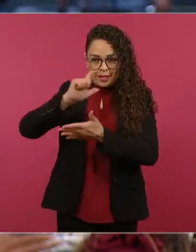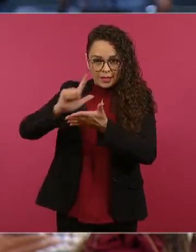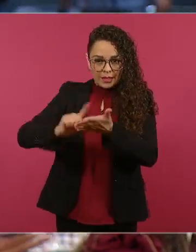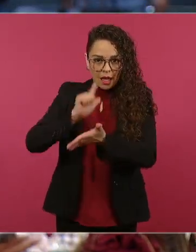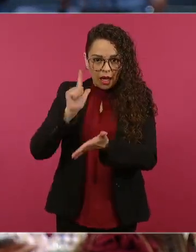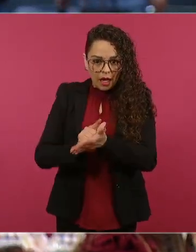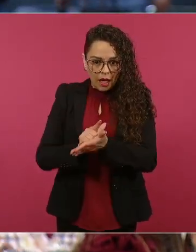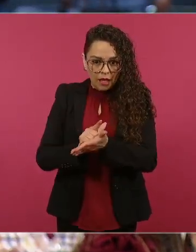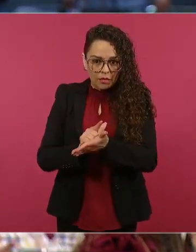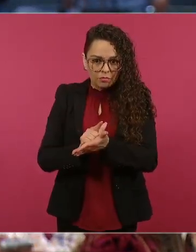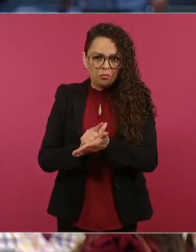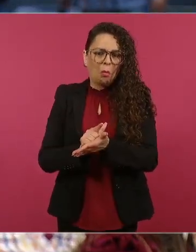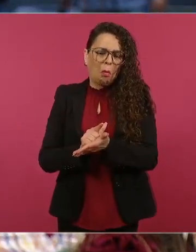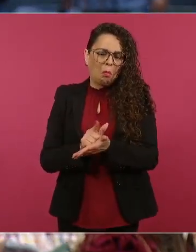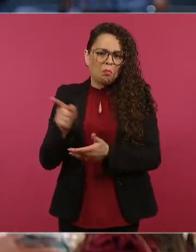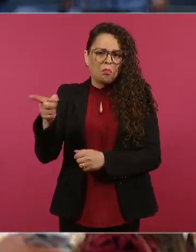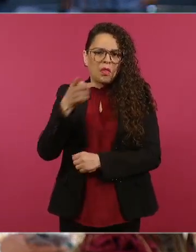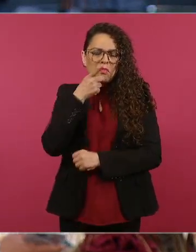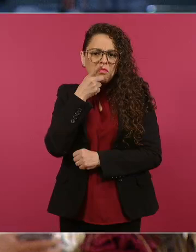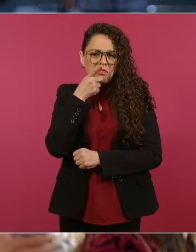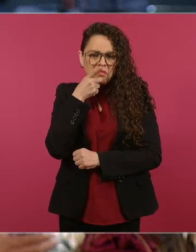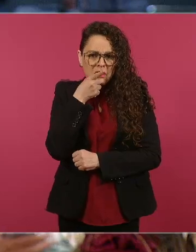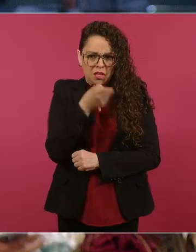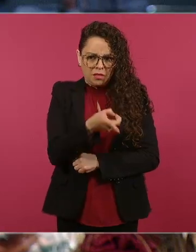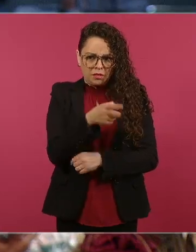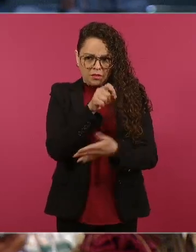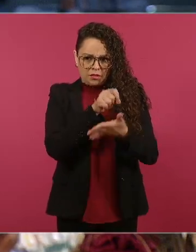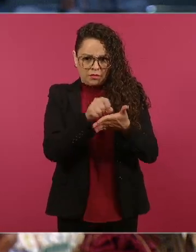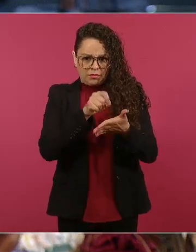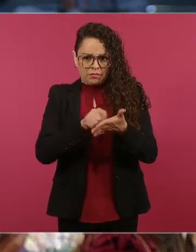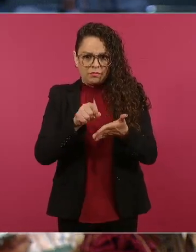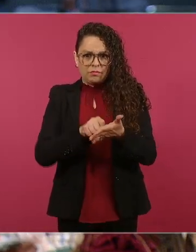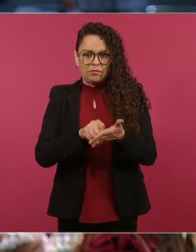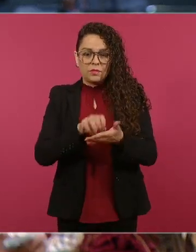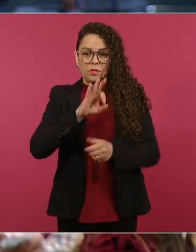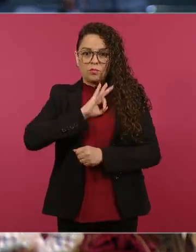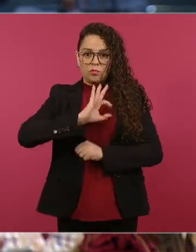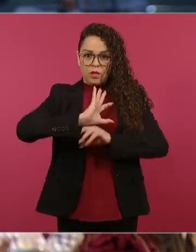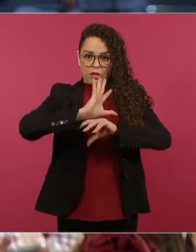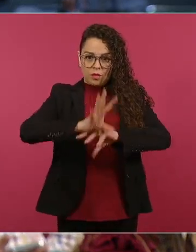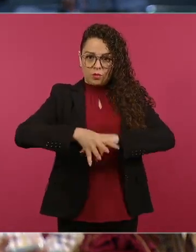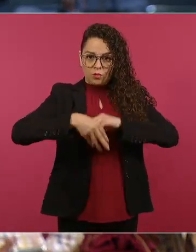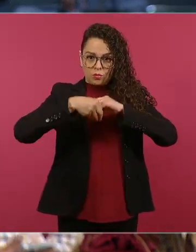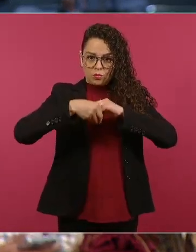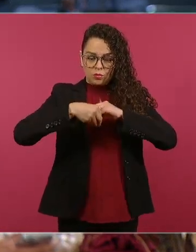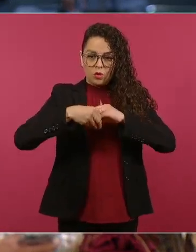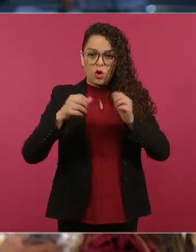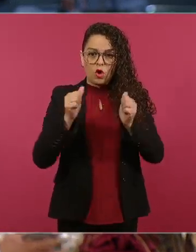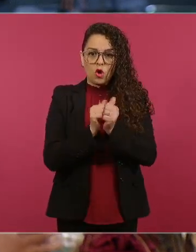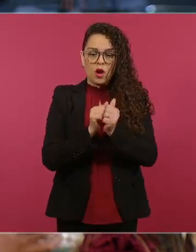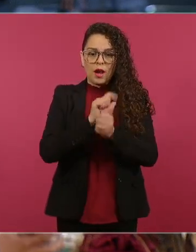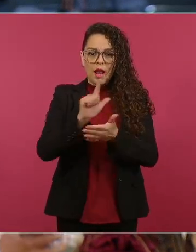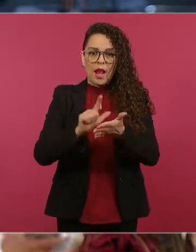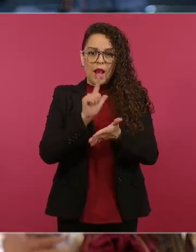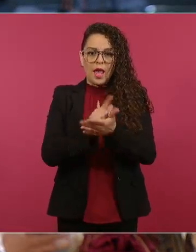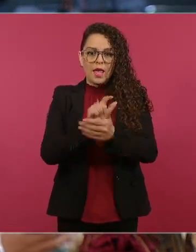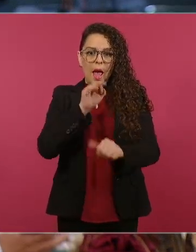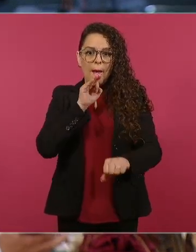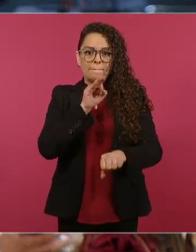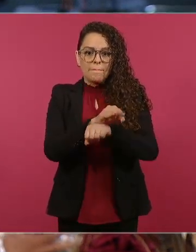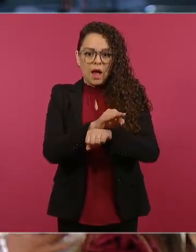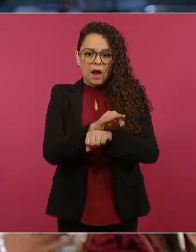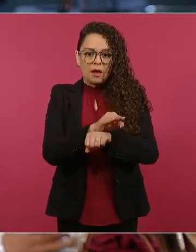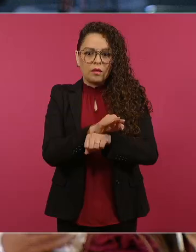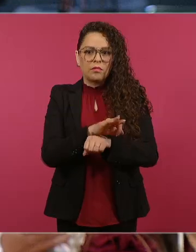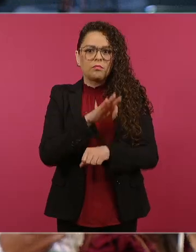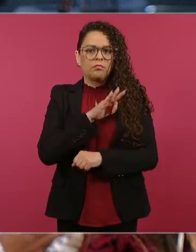una ley de amnistía complementada con una ley de amparo podría abrir caminos para la paz y la justicia en